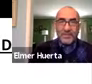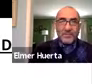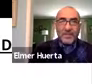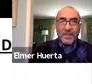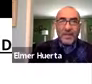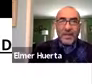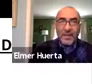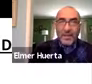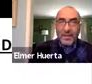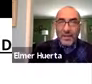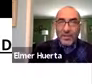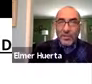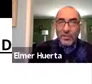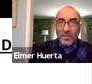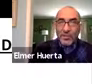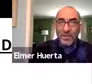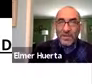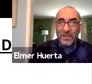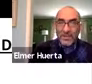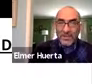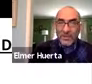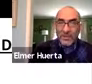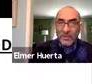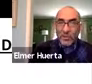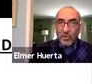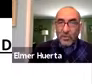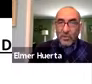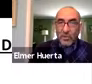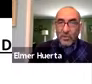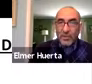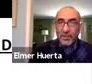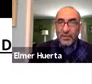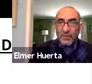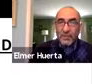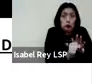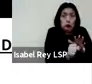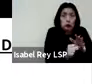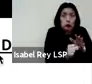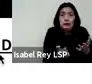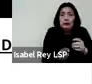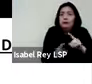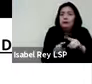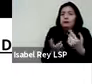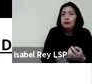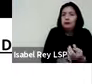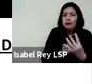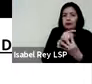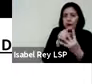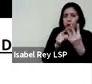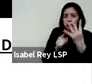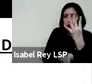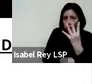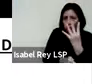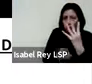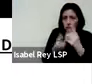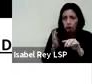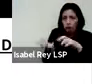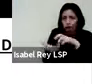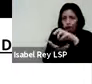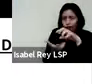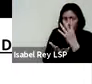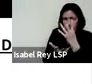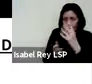Dice allí, el riesgo de contagiarse con el coronavirus depende de la combinación